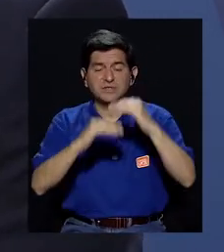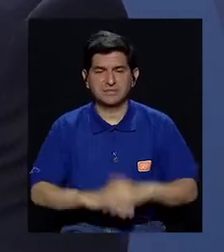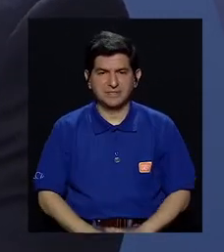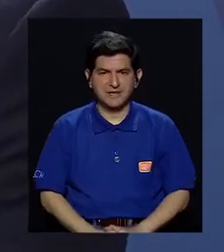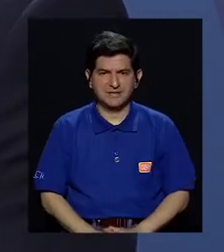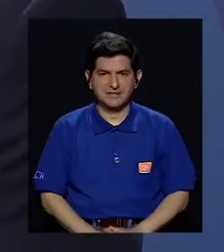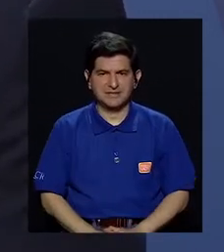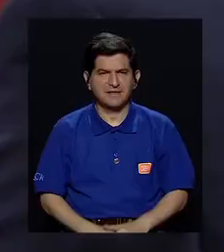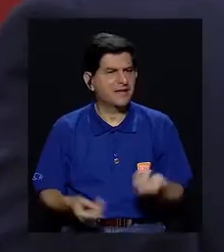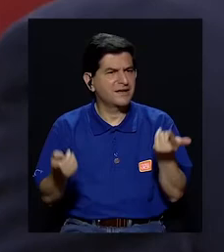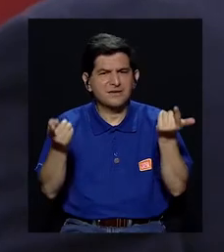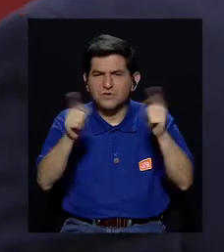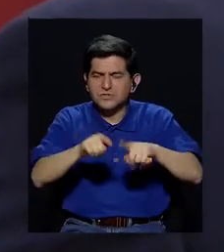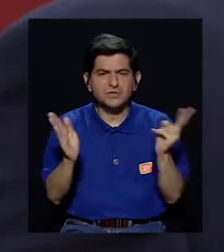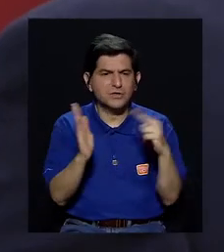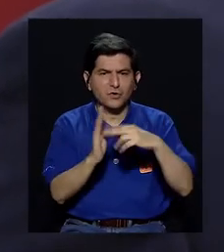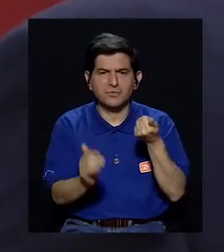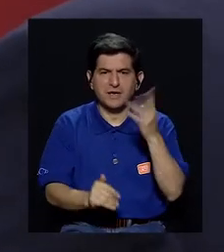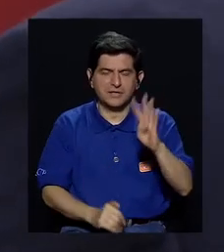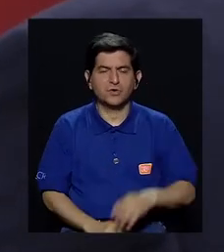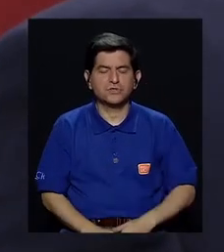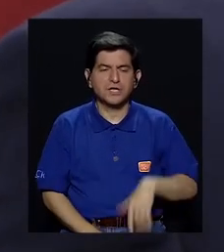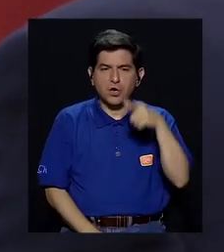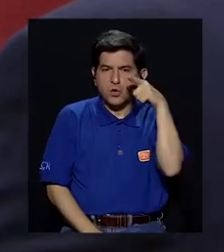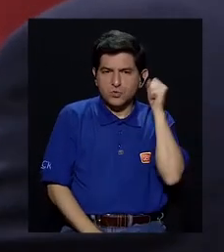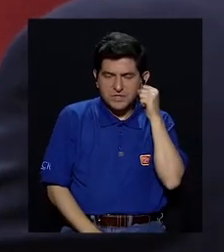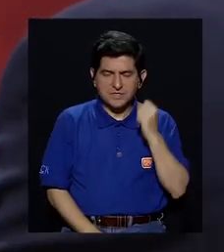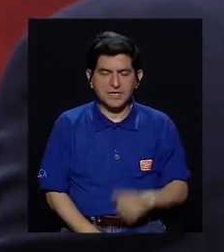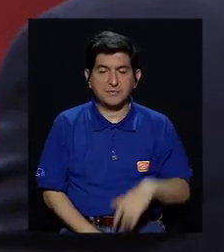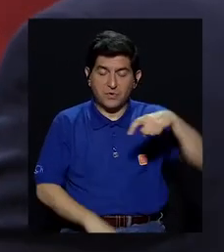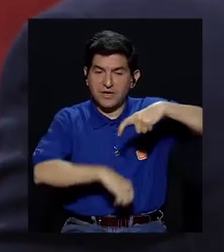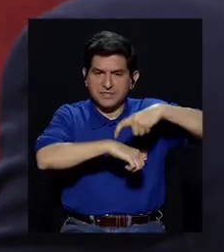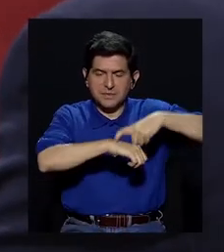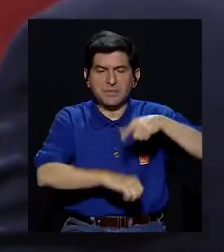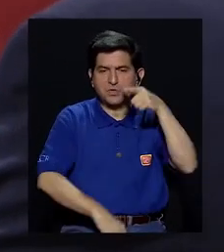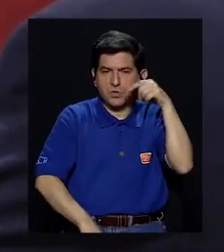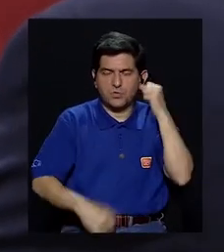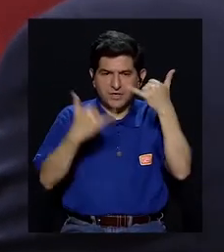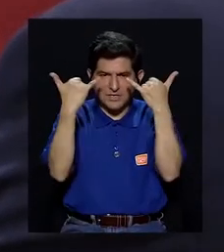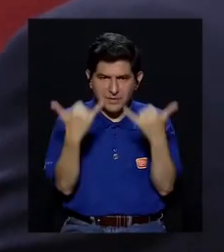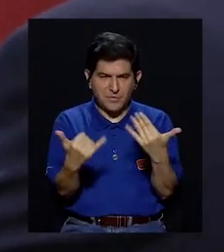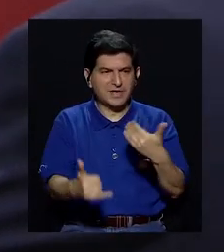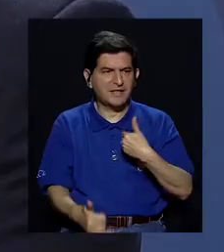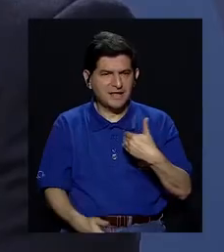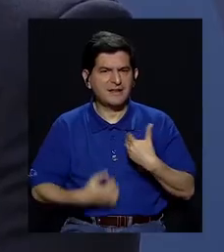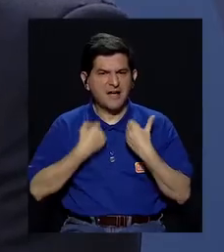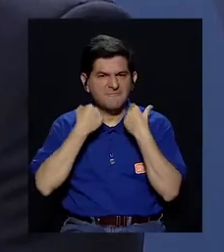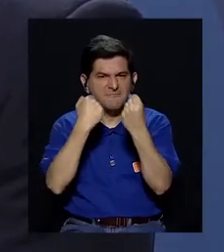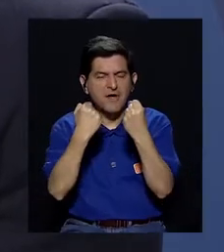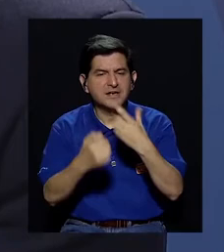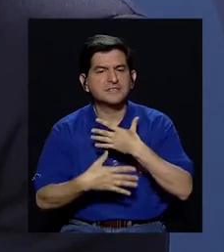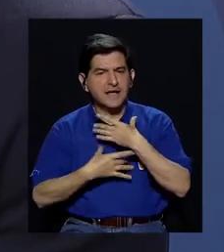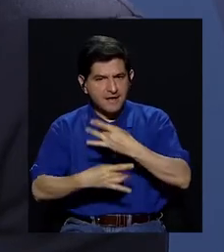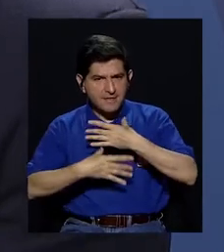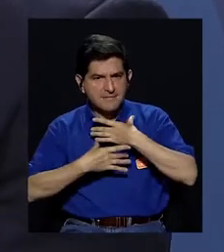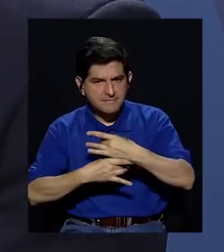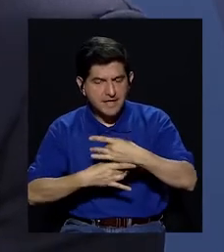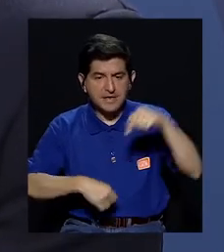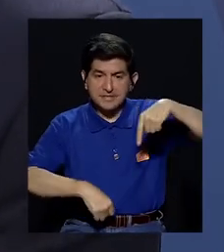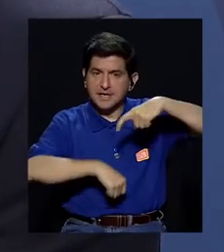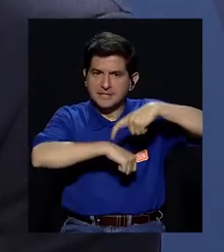es lo que no sucedía digamos en el 2014 con luis guillermo solís en este punto nos vieron subir ya había tomado cierta fuerza cierta atracción